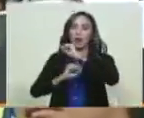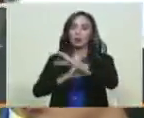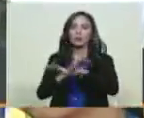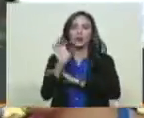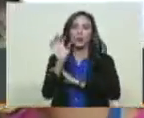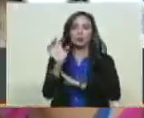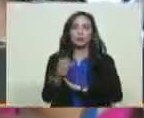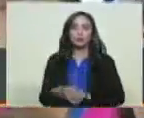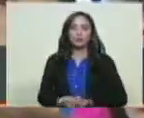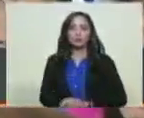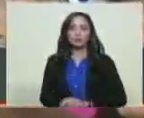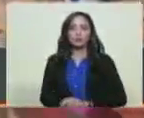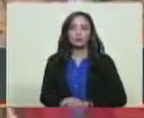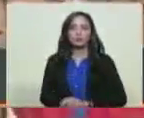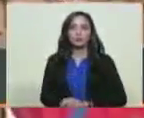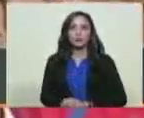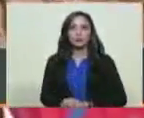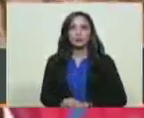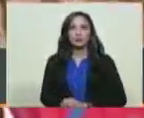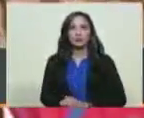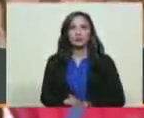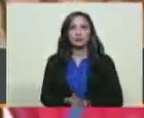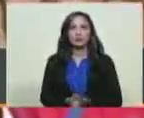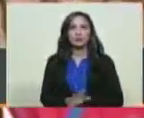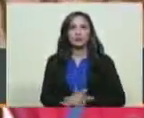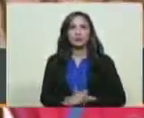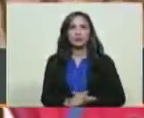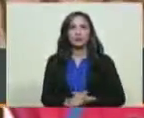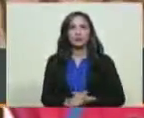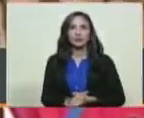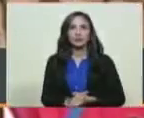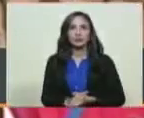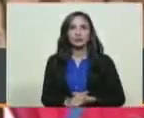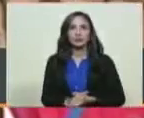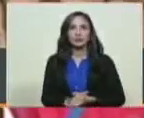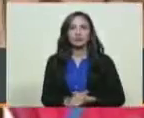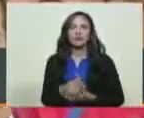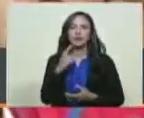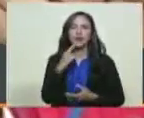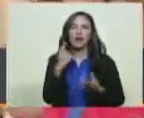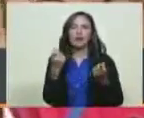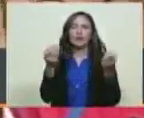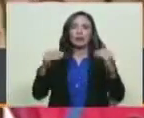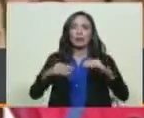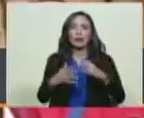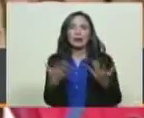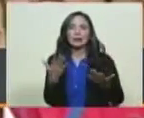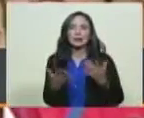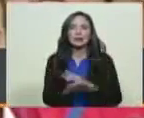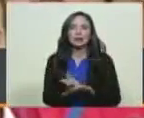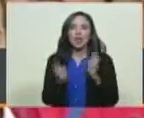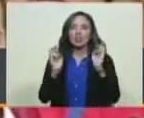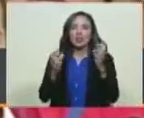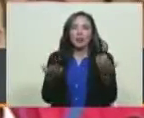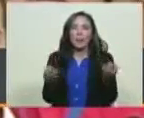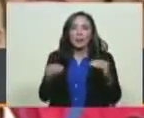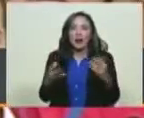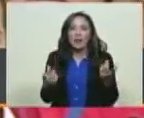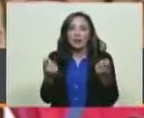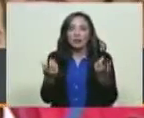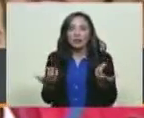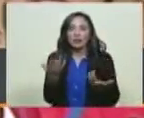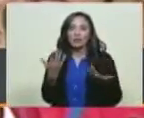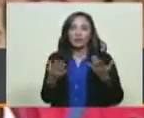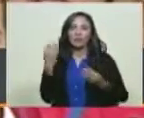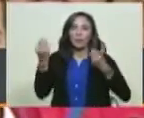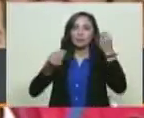bueno presidente el tema para el tema el